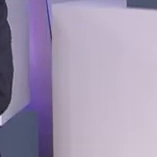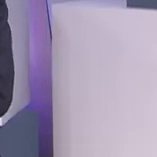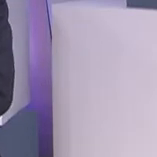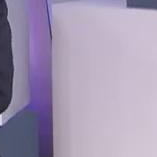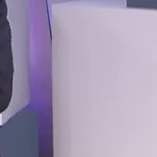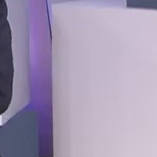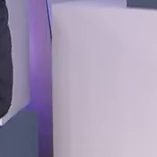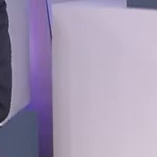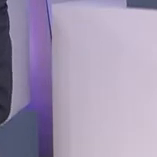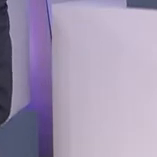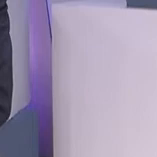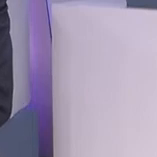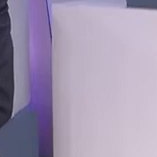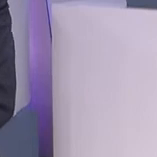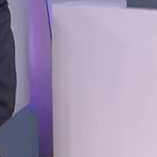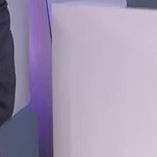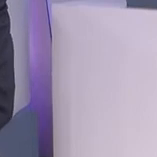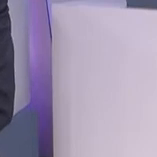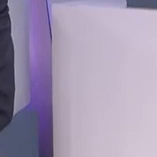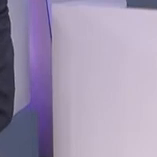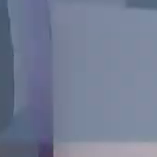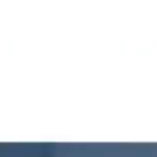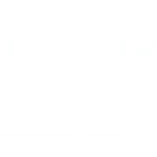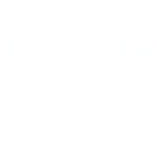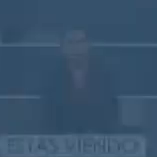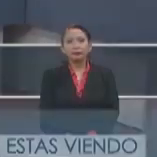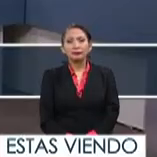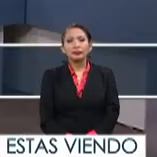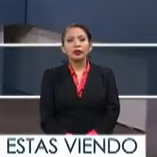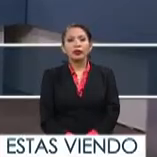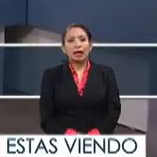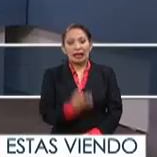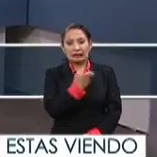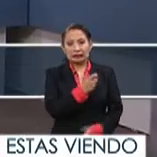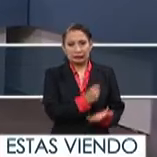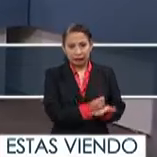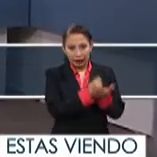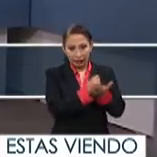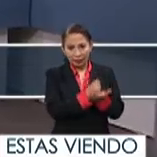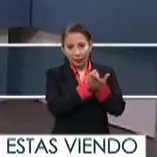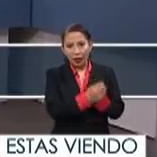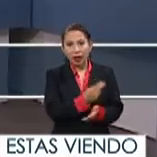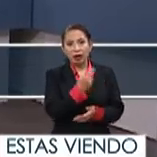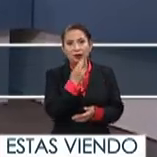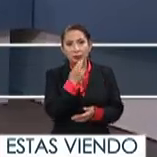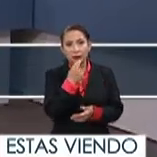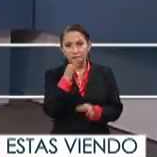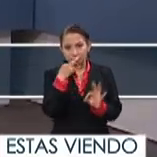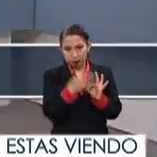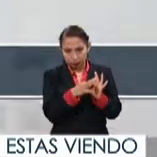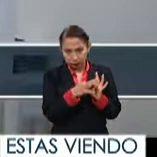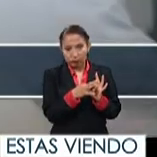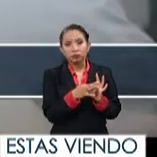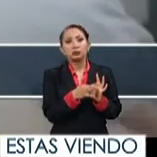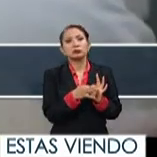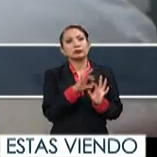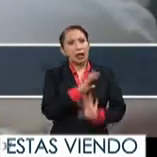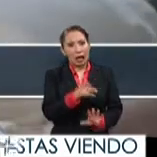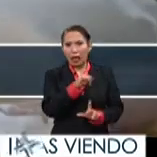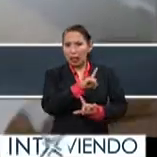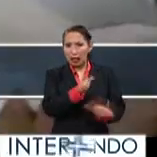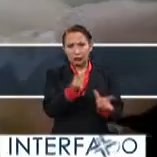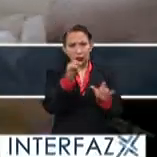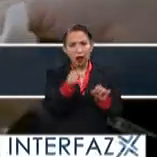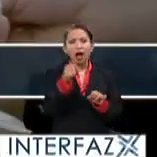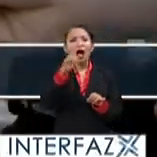avanzada y cómo es tratado en nuestro país. Esta terapia funciona bien.